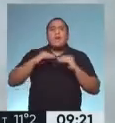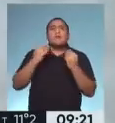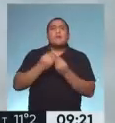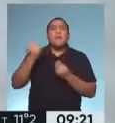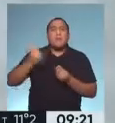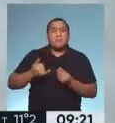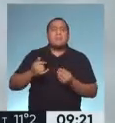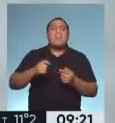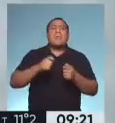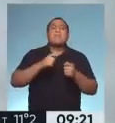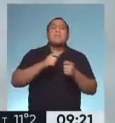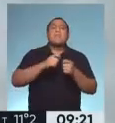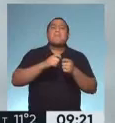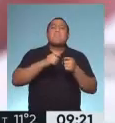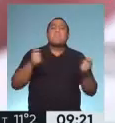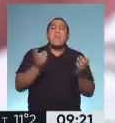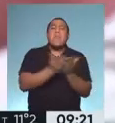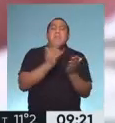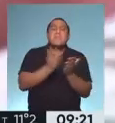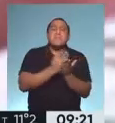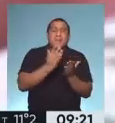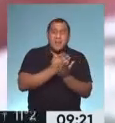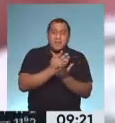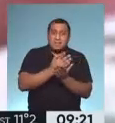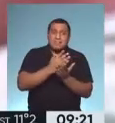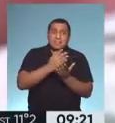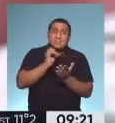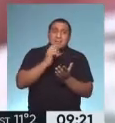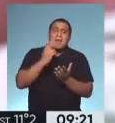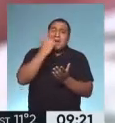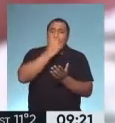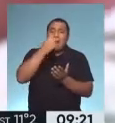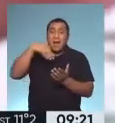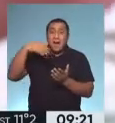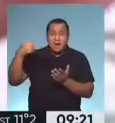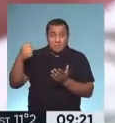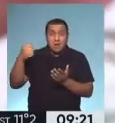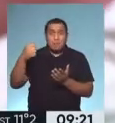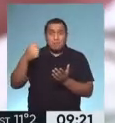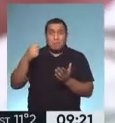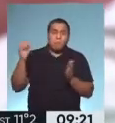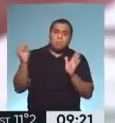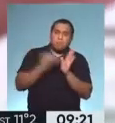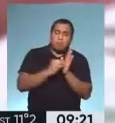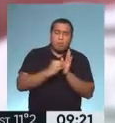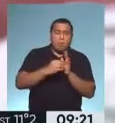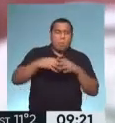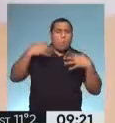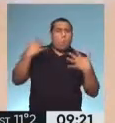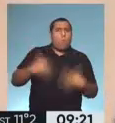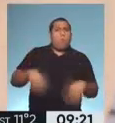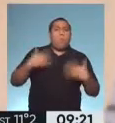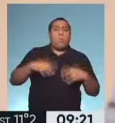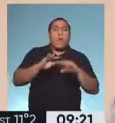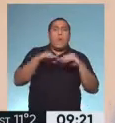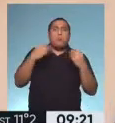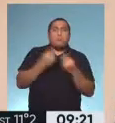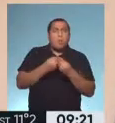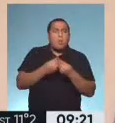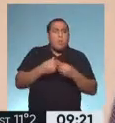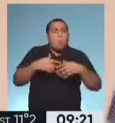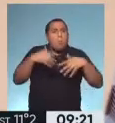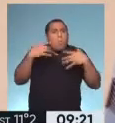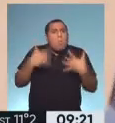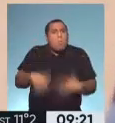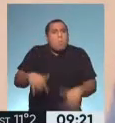la revista jama hacen muy poquitas semanas la verdad tuvimos un impacto muy fuerte al conocer los resultados porque